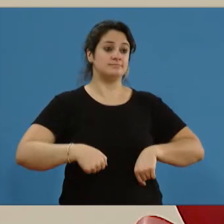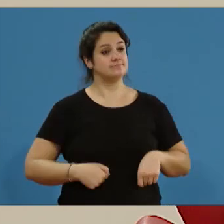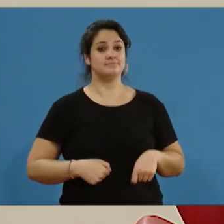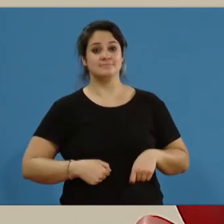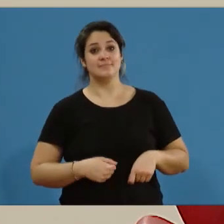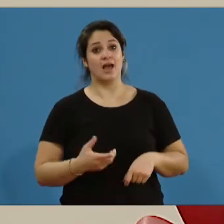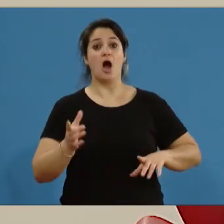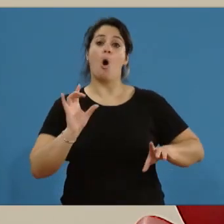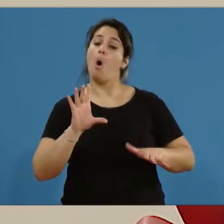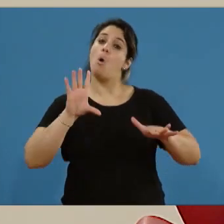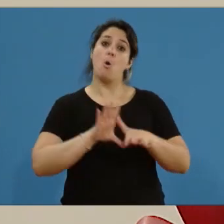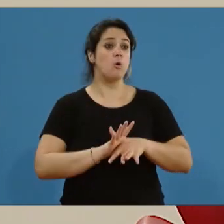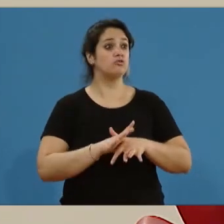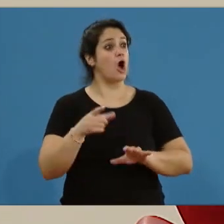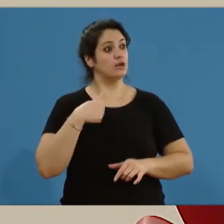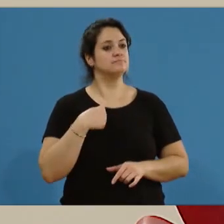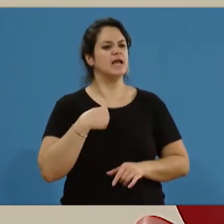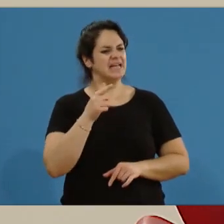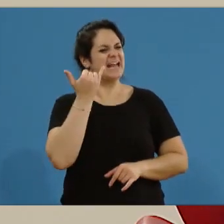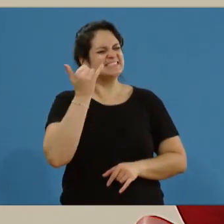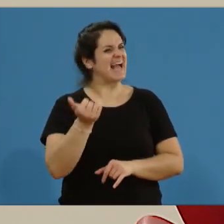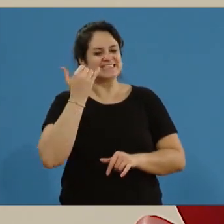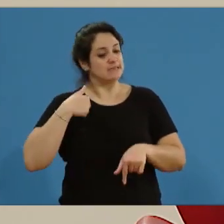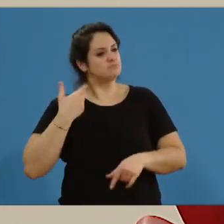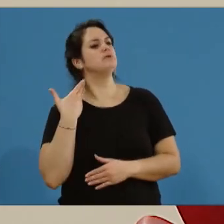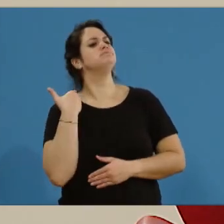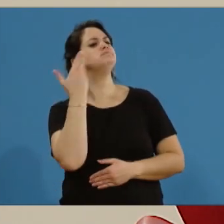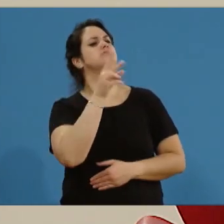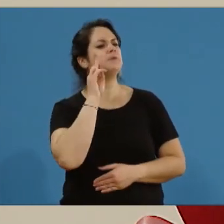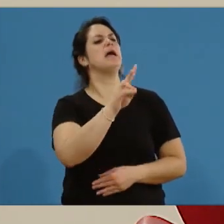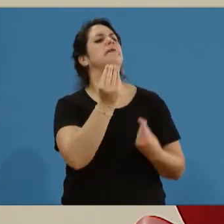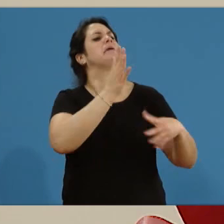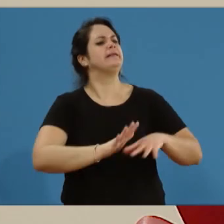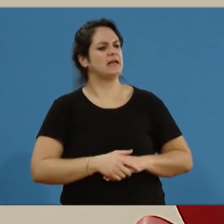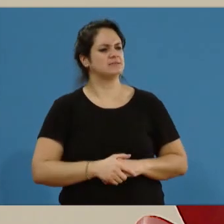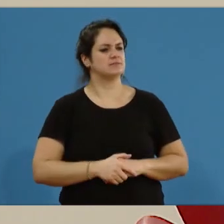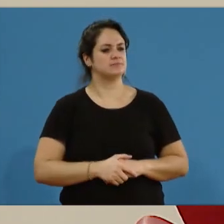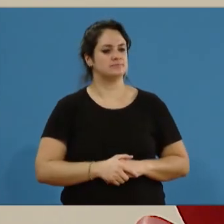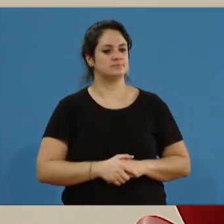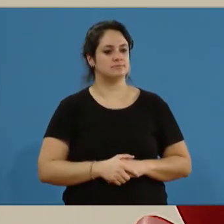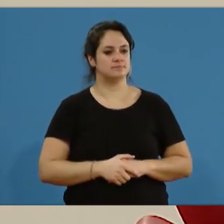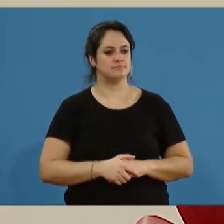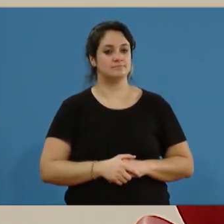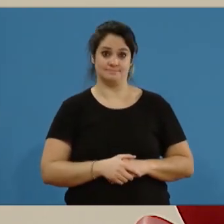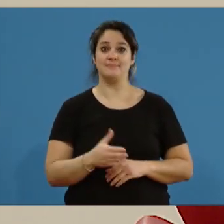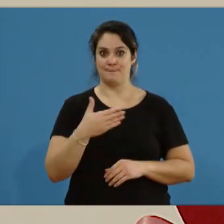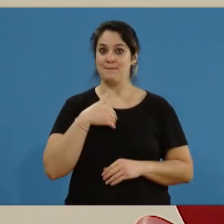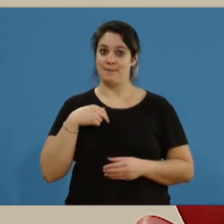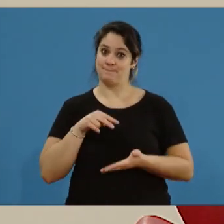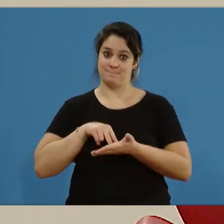que faltaba. Yo ya mismo voy a ver qué estás haciendo. Se levanta